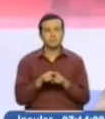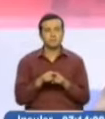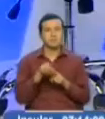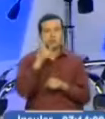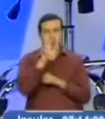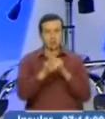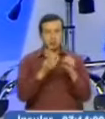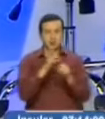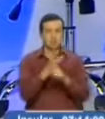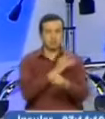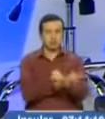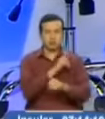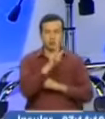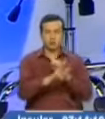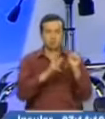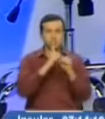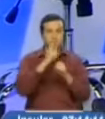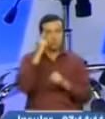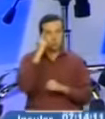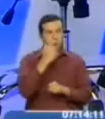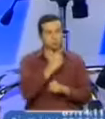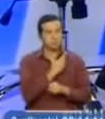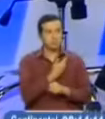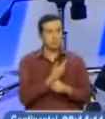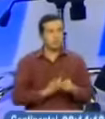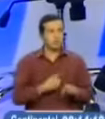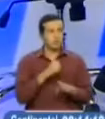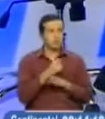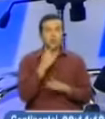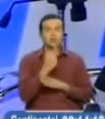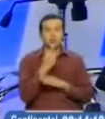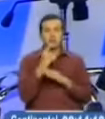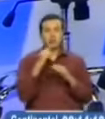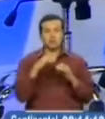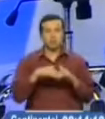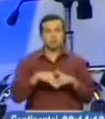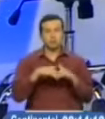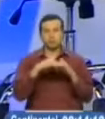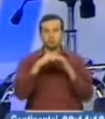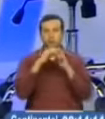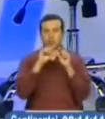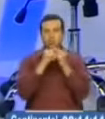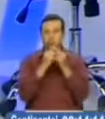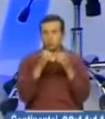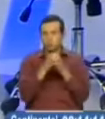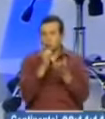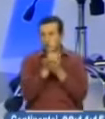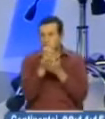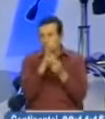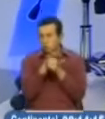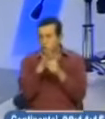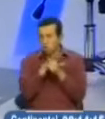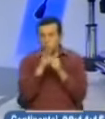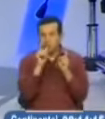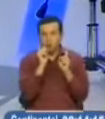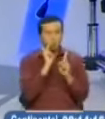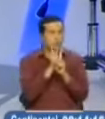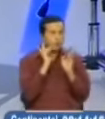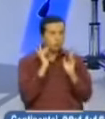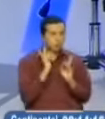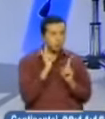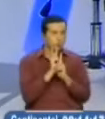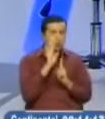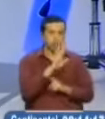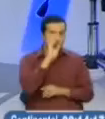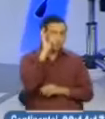diferencias. Hace 3 años el gobierno nacional comenzó a hablar de la restauración conservadora. ¿Fue simplemente un elemento de